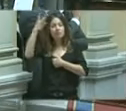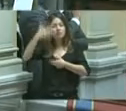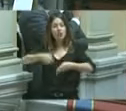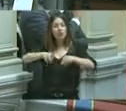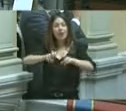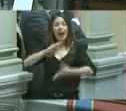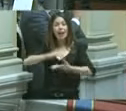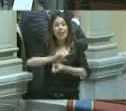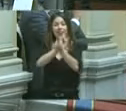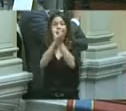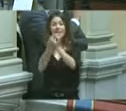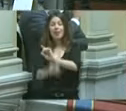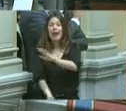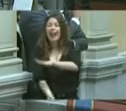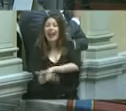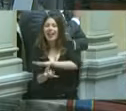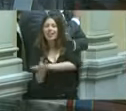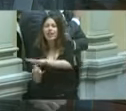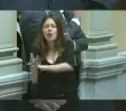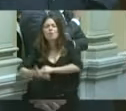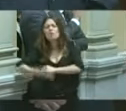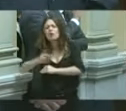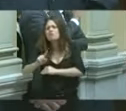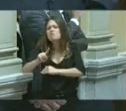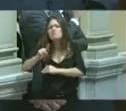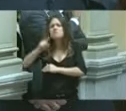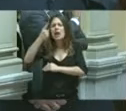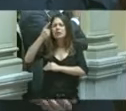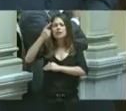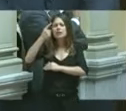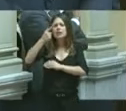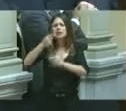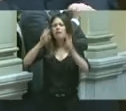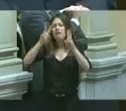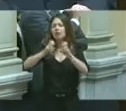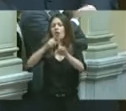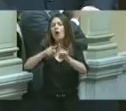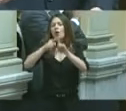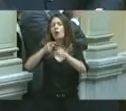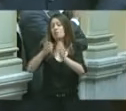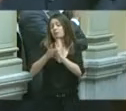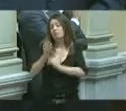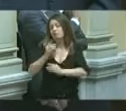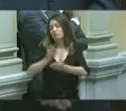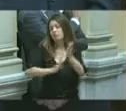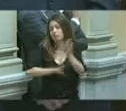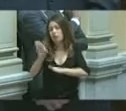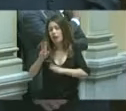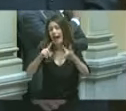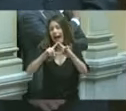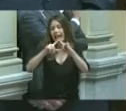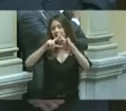capacidad de cambio y la creación constituyen los más importantes factores para el progreso material, la denunciada decrepitud de